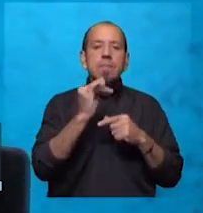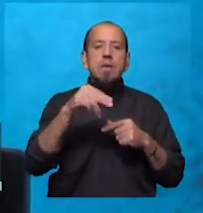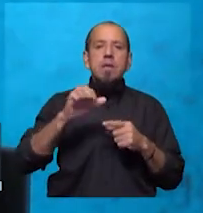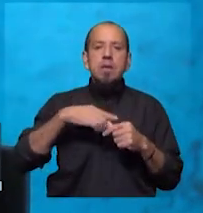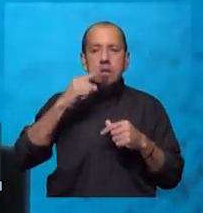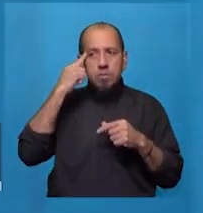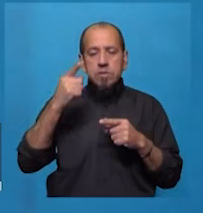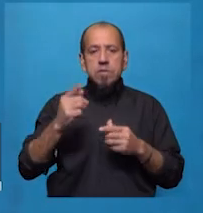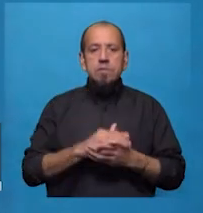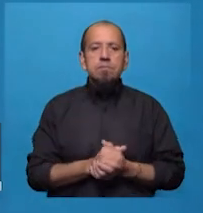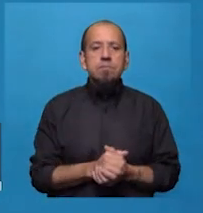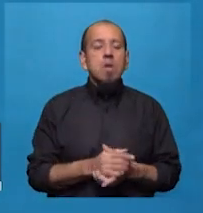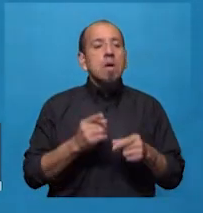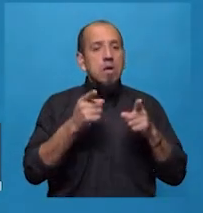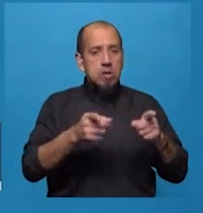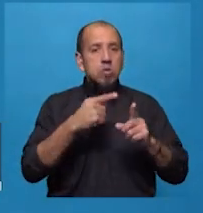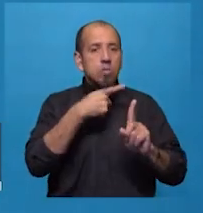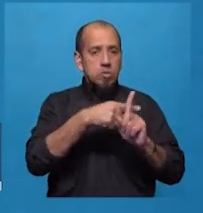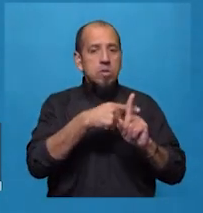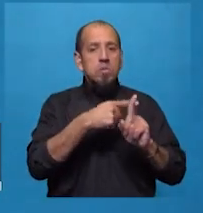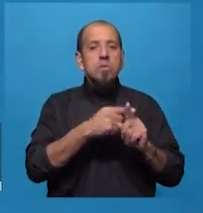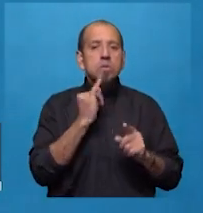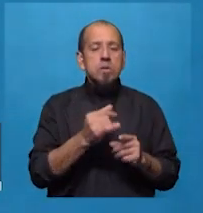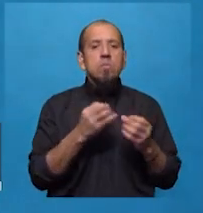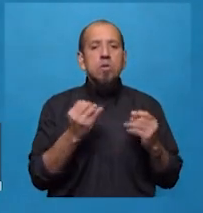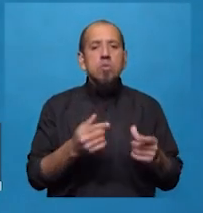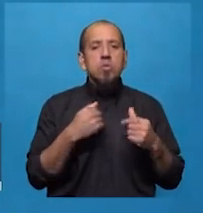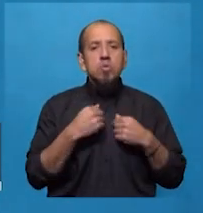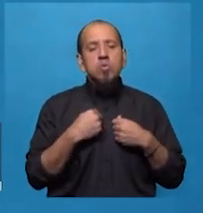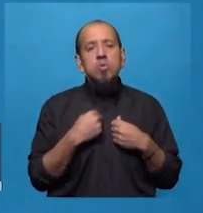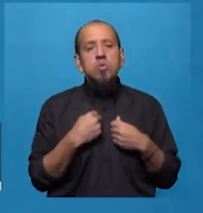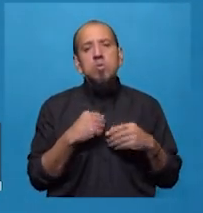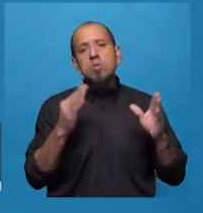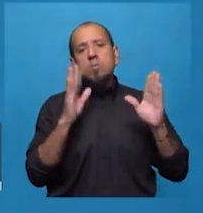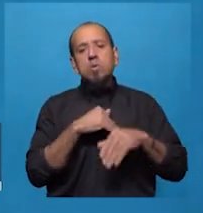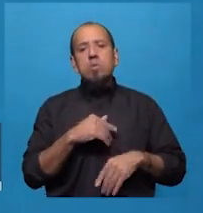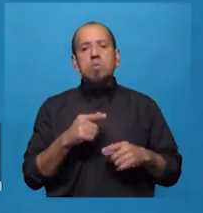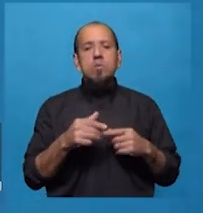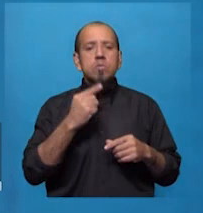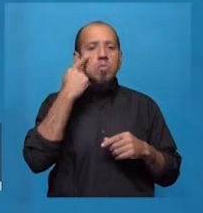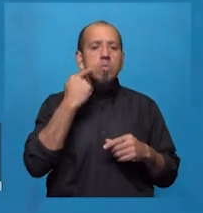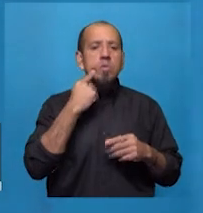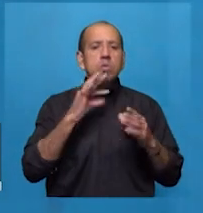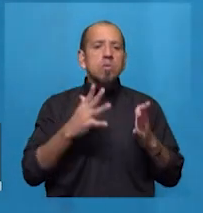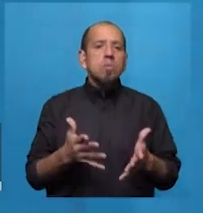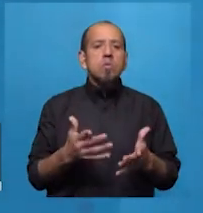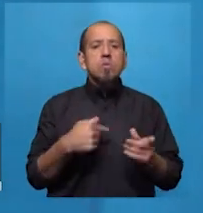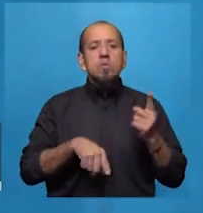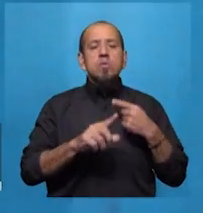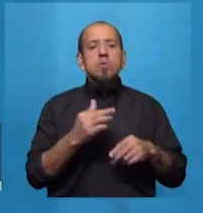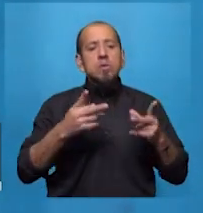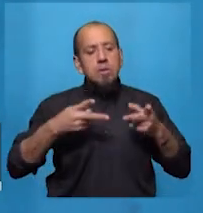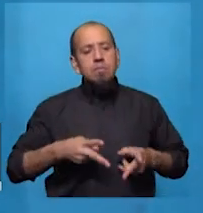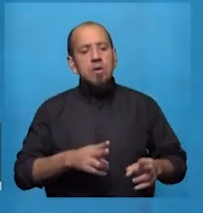mira a tener sobre eso me parece que es positivo no porque En definitiva nosotros no podemos utilizar los números como botín y la